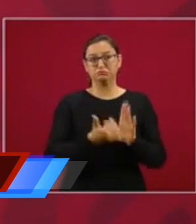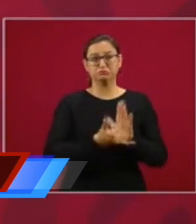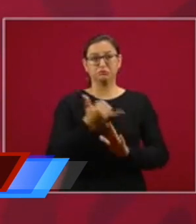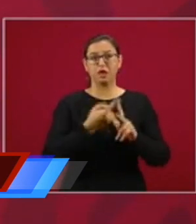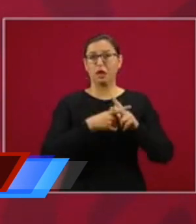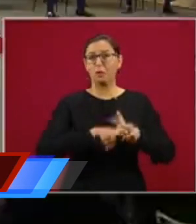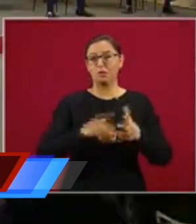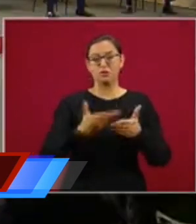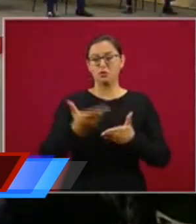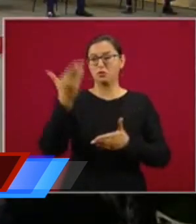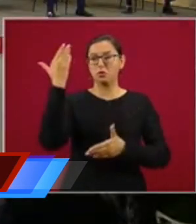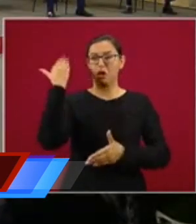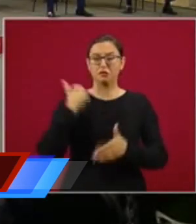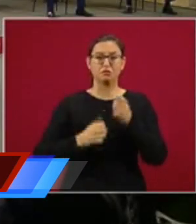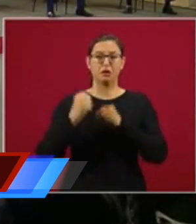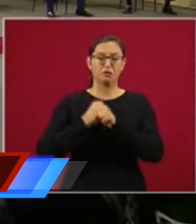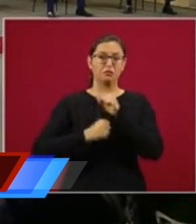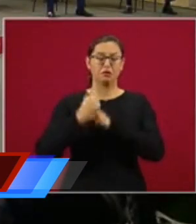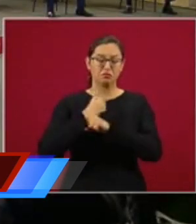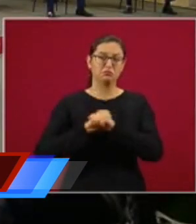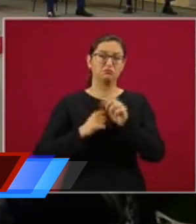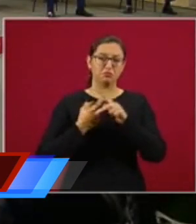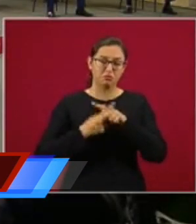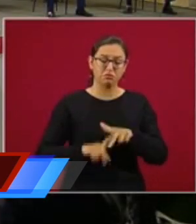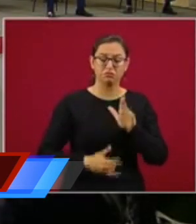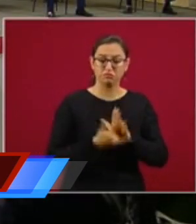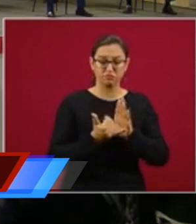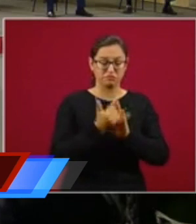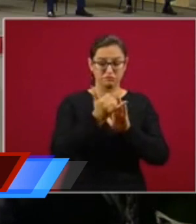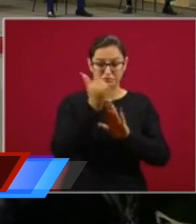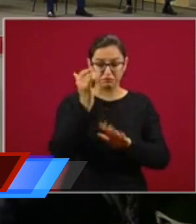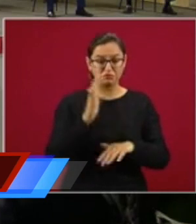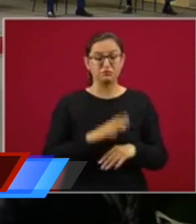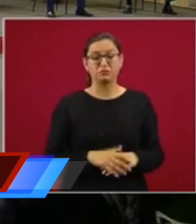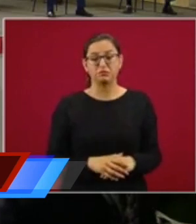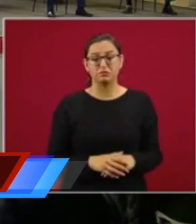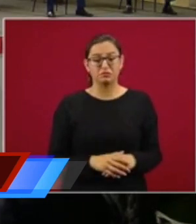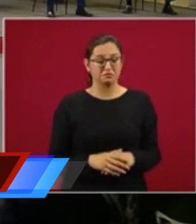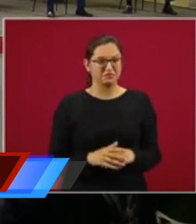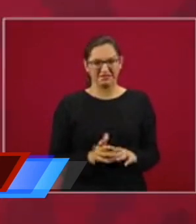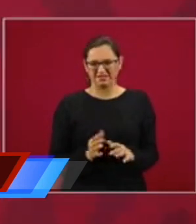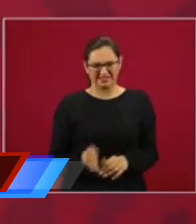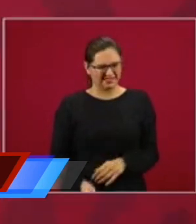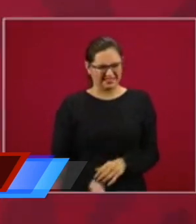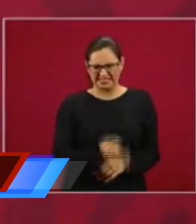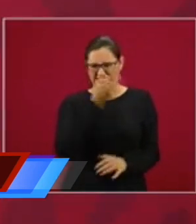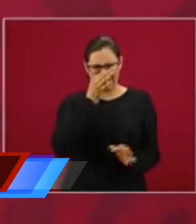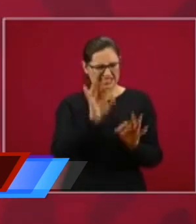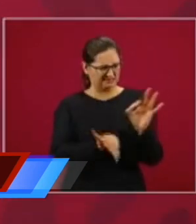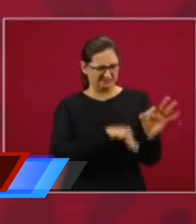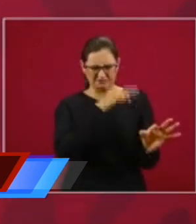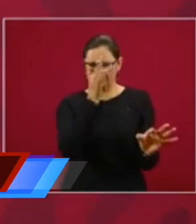de la Comisión Federal de Electricidad para proveer de energía eléctrica al estado de Morelos, lo que se prevé es que inicie operaciones a